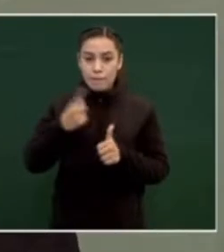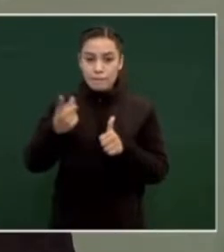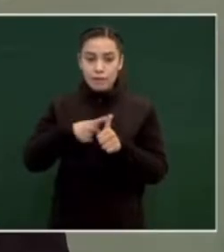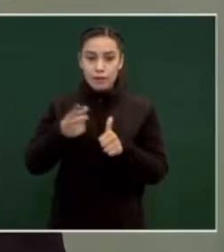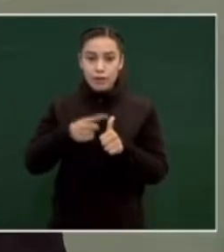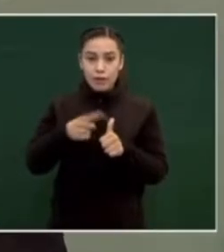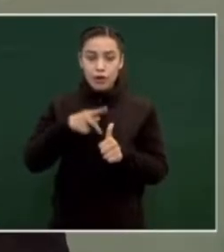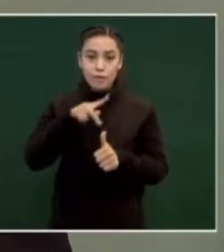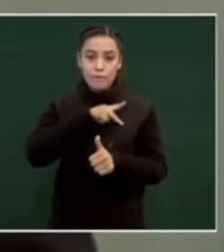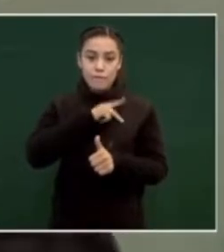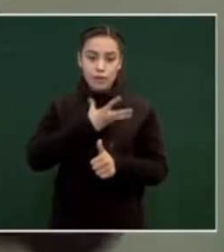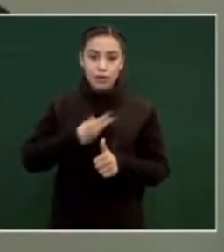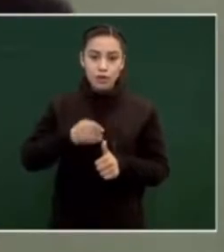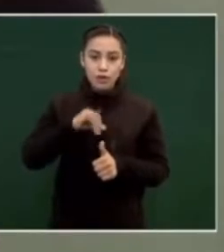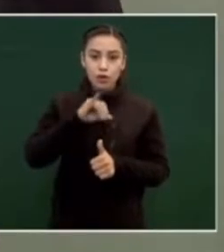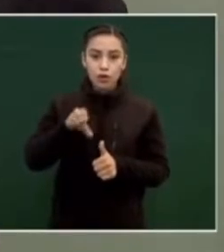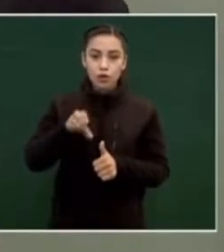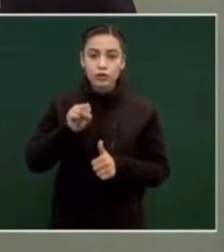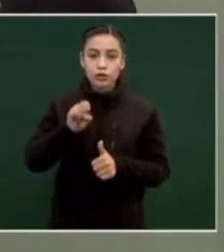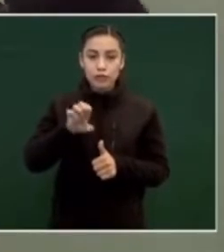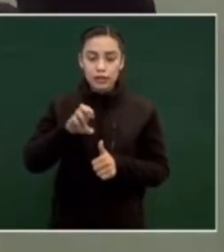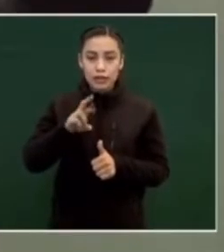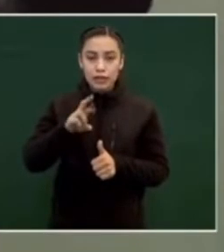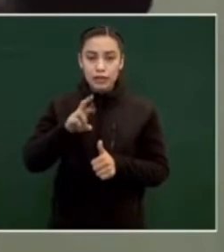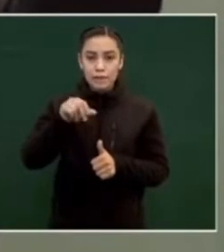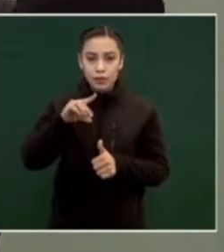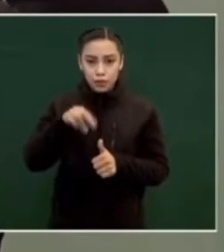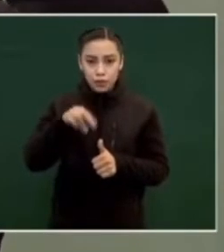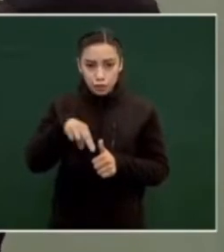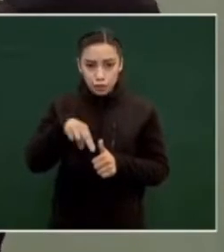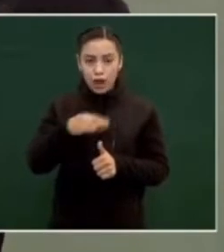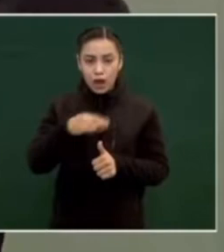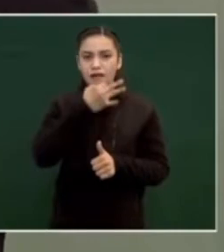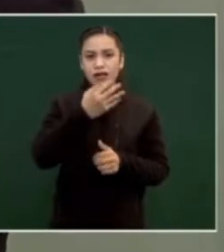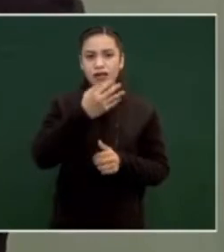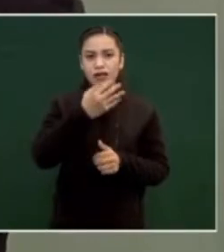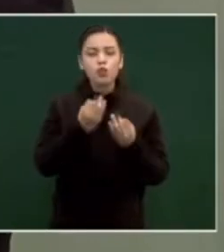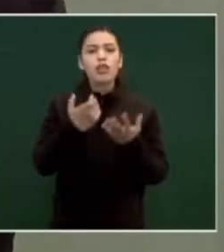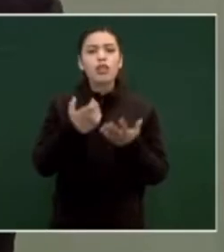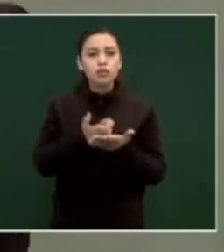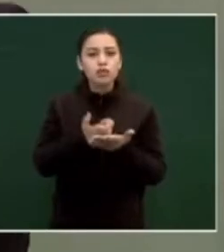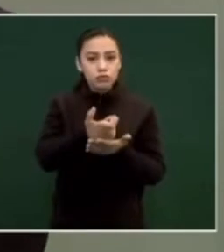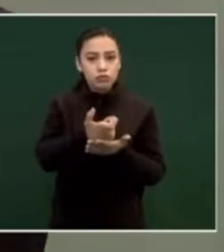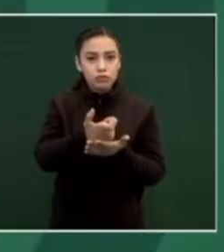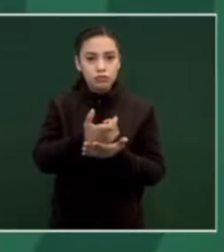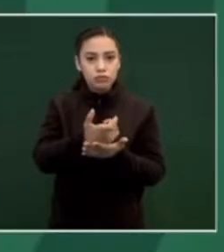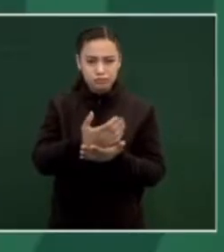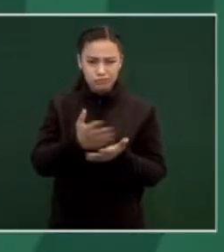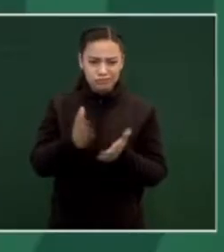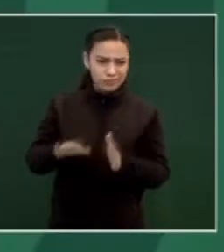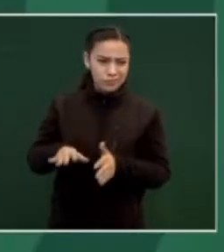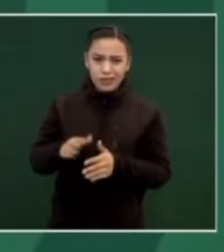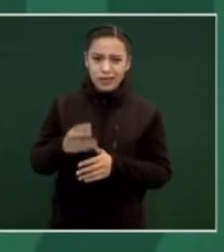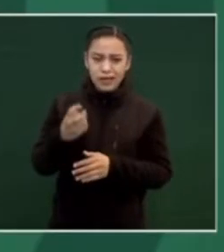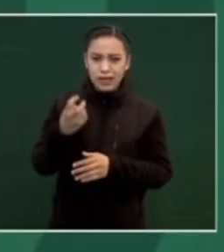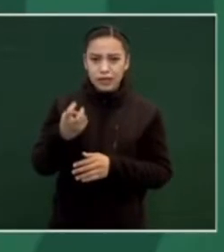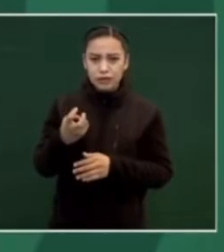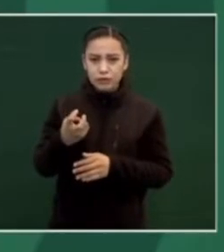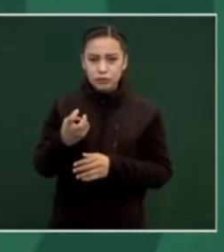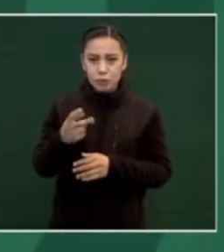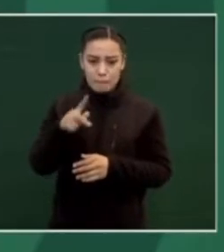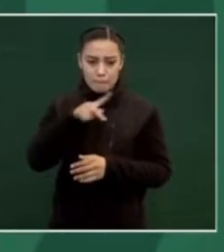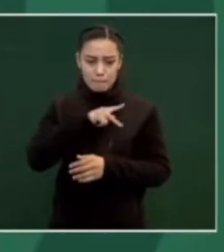años es independiente y no tiene que ver con el